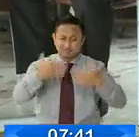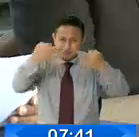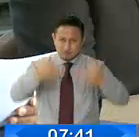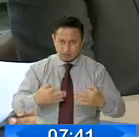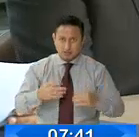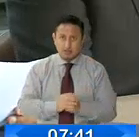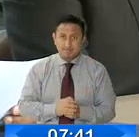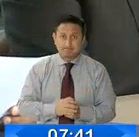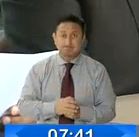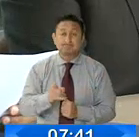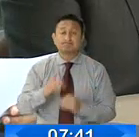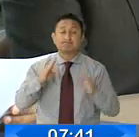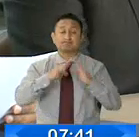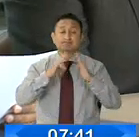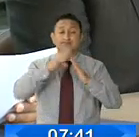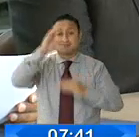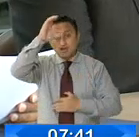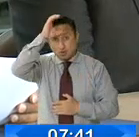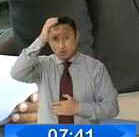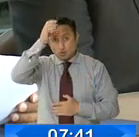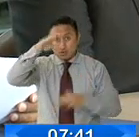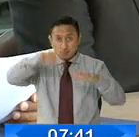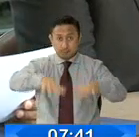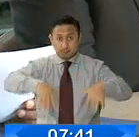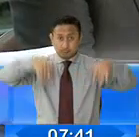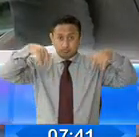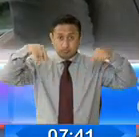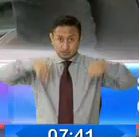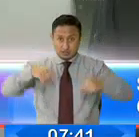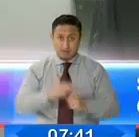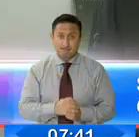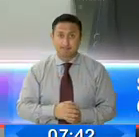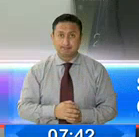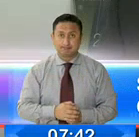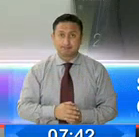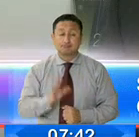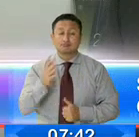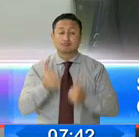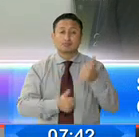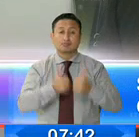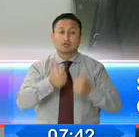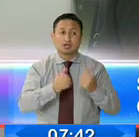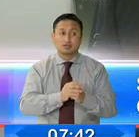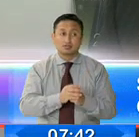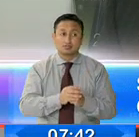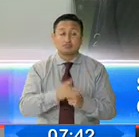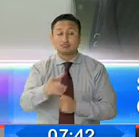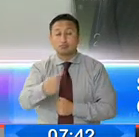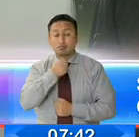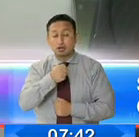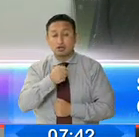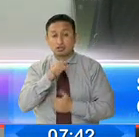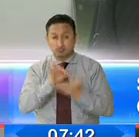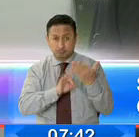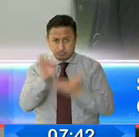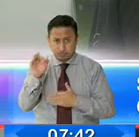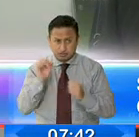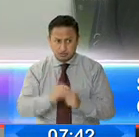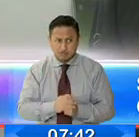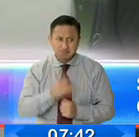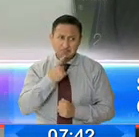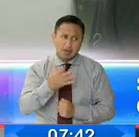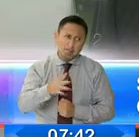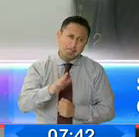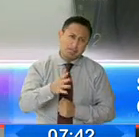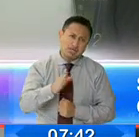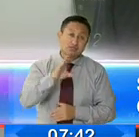garantizadas. El aforo del Teatro Nacional de la Casa de la Cultura está estipulado. Los candidatos y más los periodistas acreditados, hablamos de un aforo